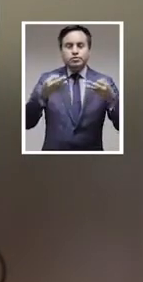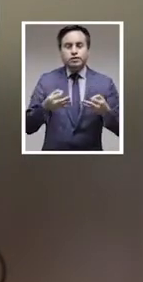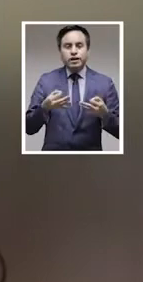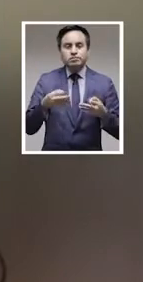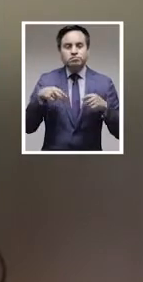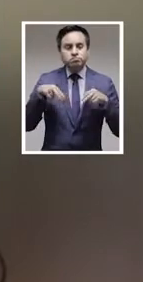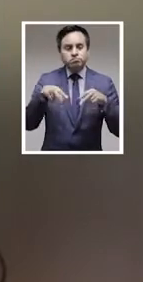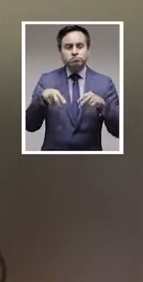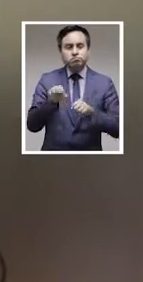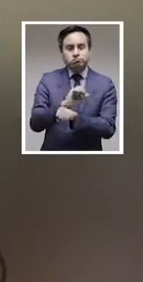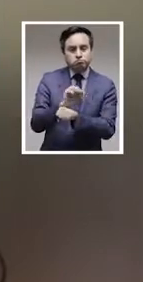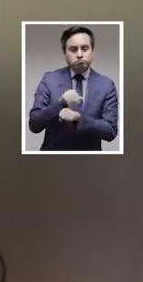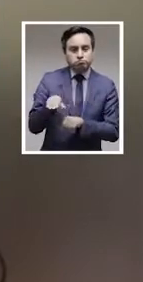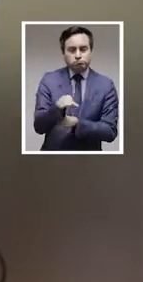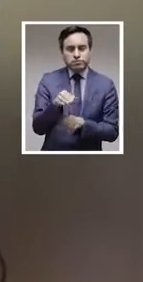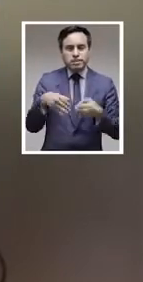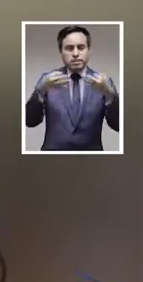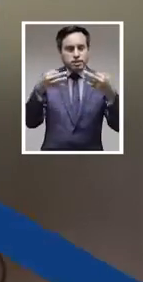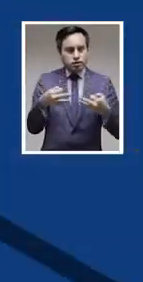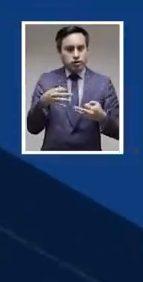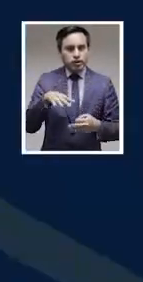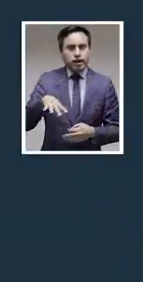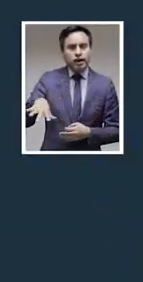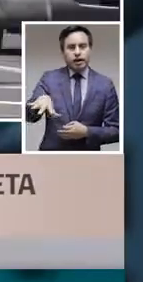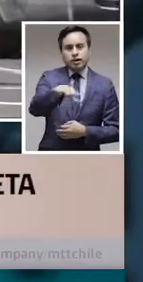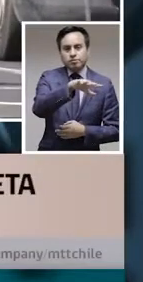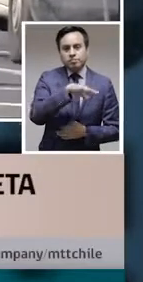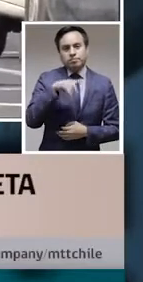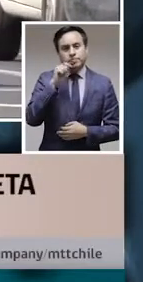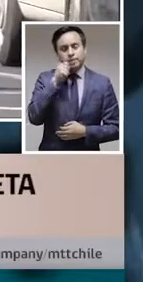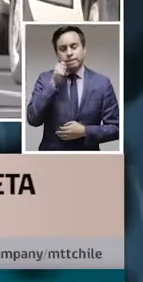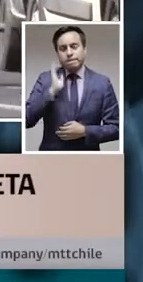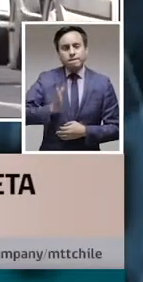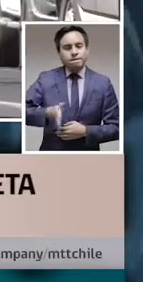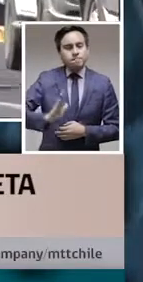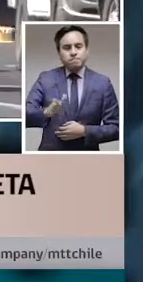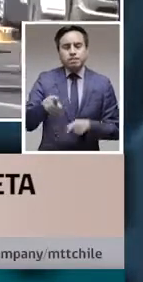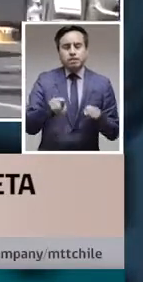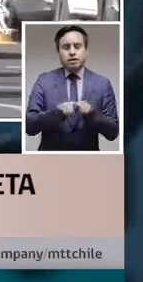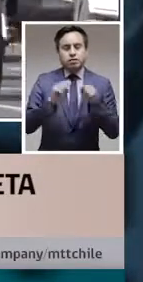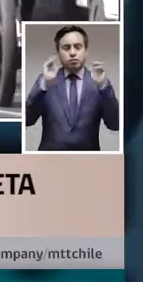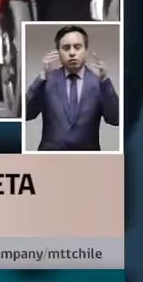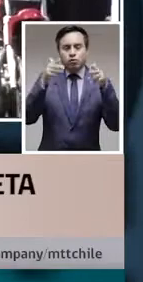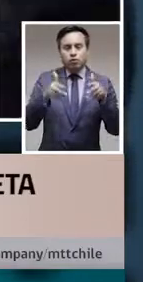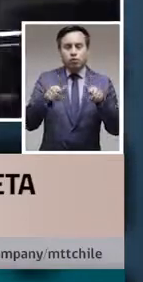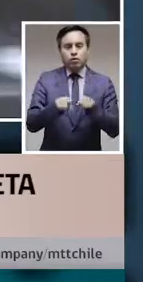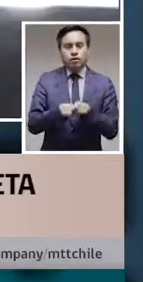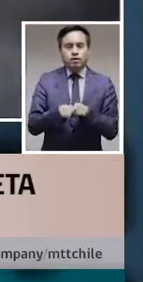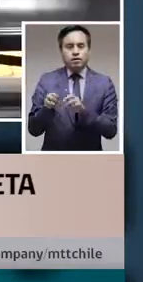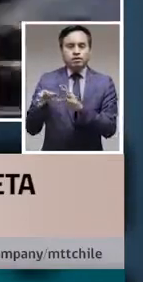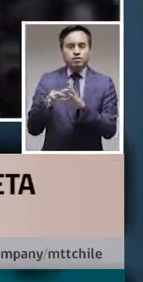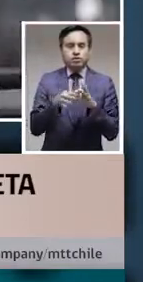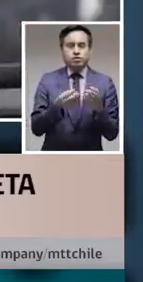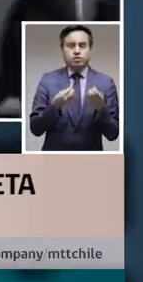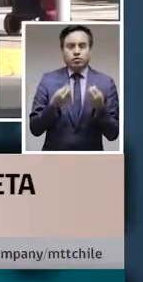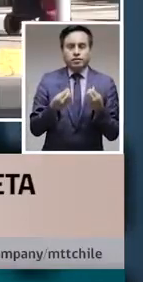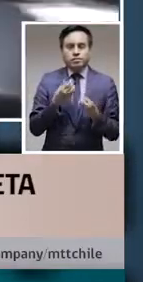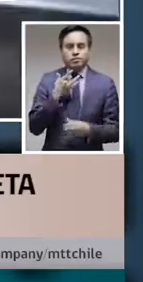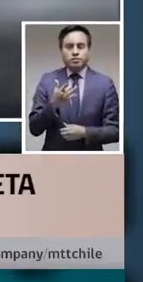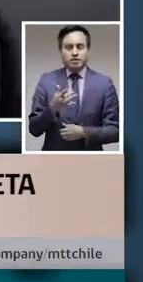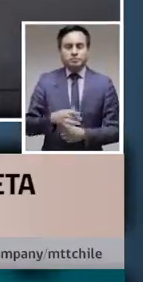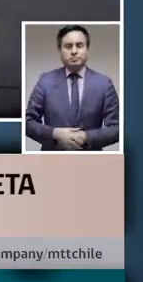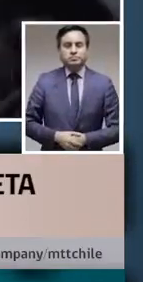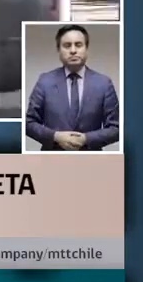vial. Seguridad vial es permanentemente un foco central por razones obvias, porque